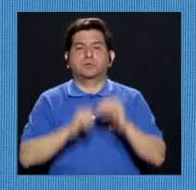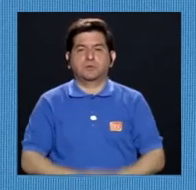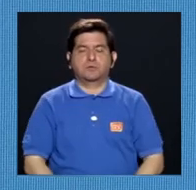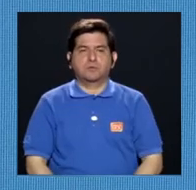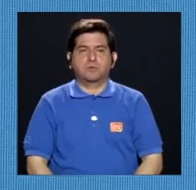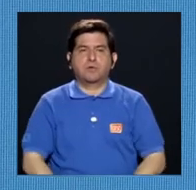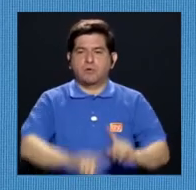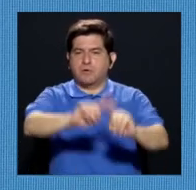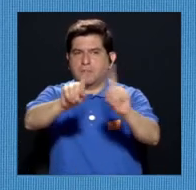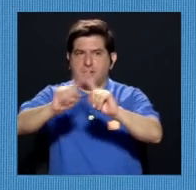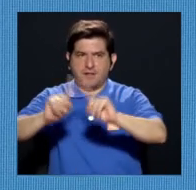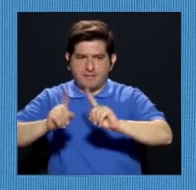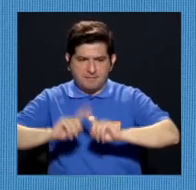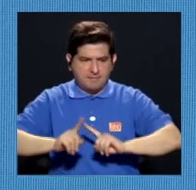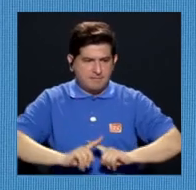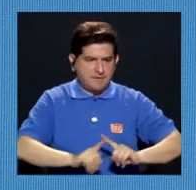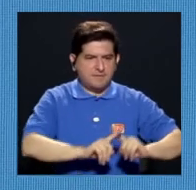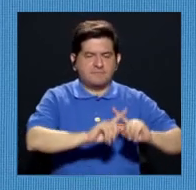para diferentes